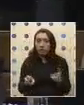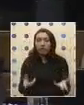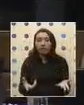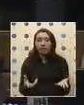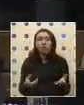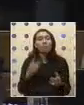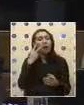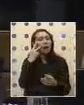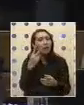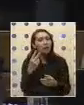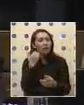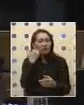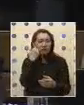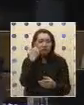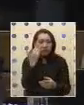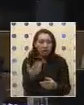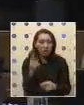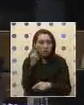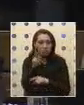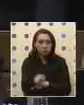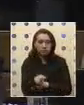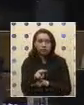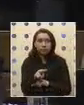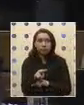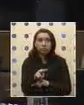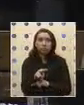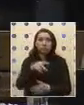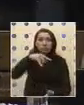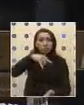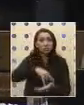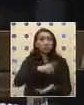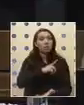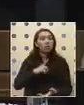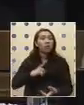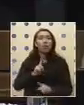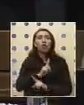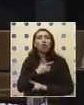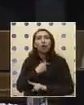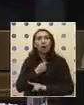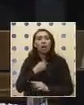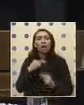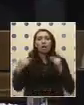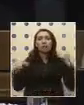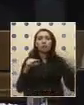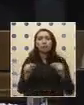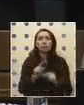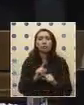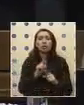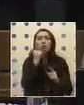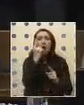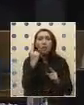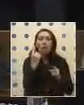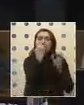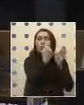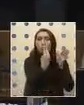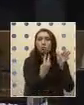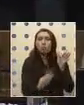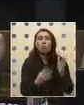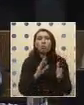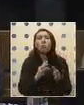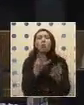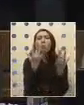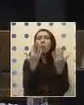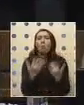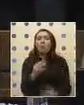ver con vergüenza que la Cámara de Diputados no se atrevió a debatir. No se atrevió a debatir punto por punto porque eran